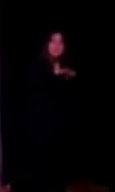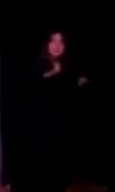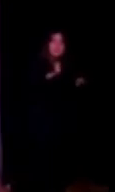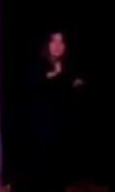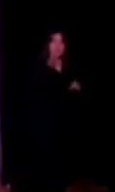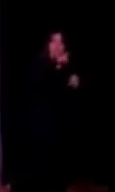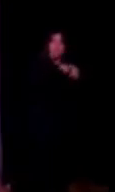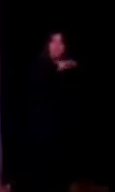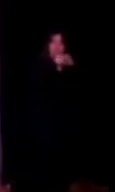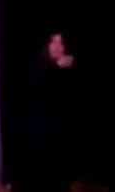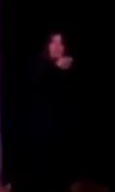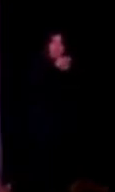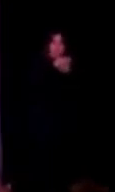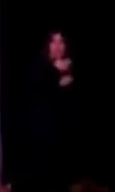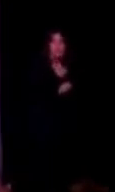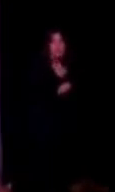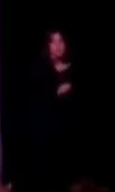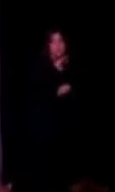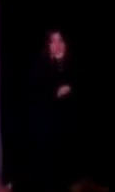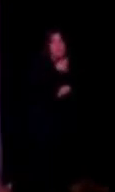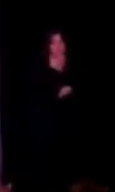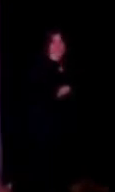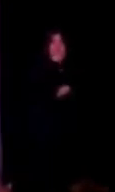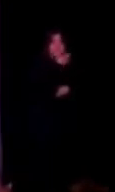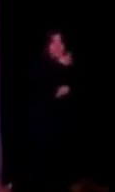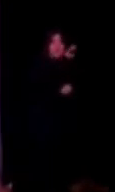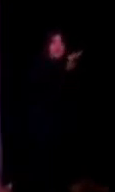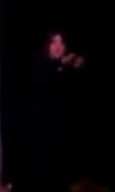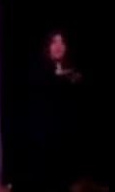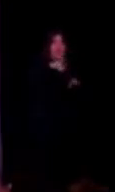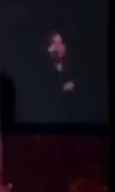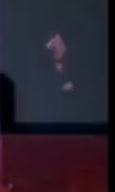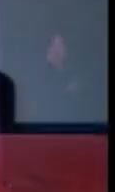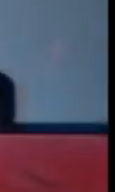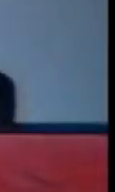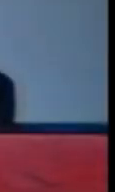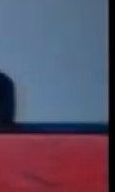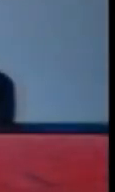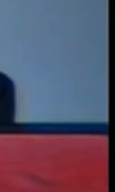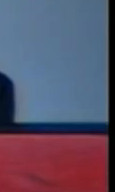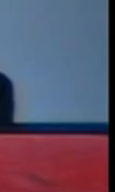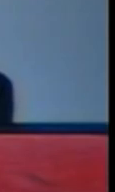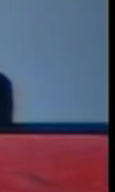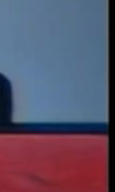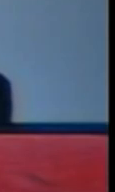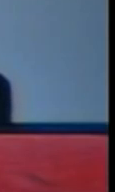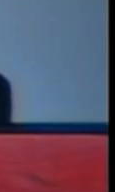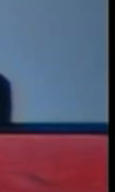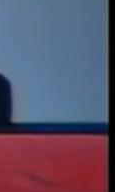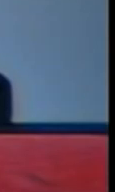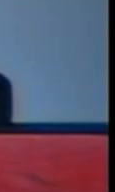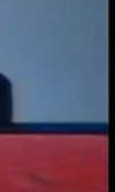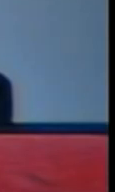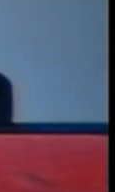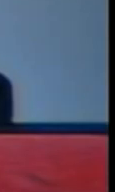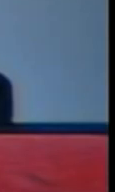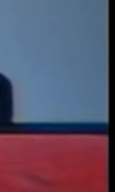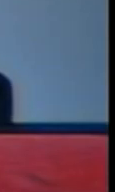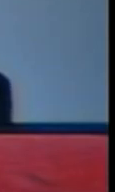que lógicamente están ancladas en culturas concretas, alguien ha podido pensar o hemos podido pensar